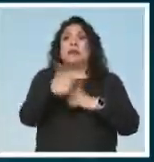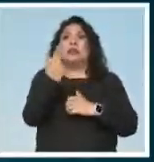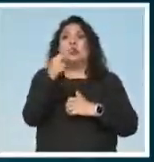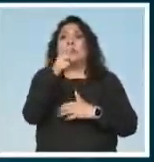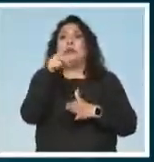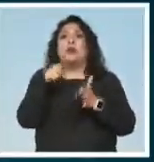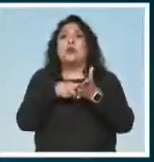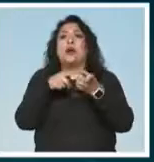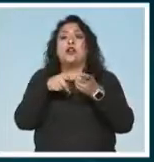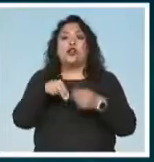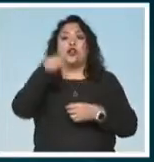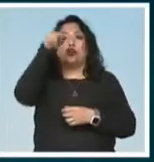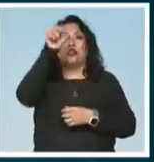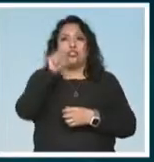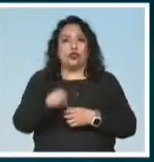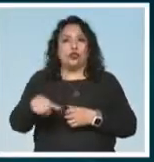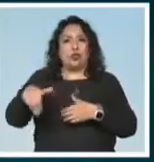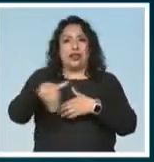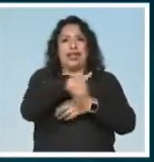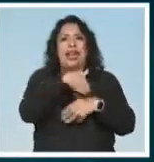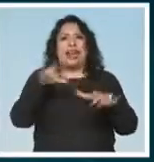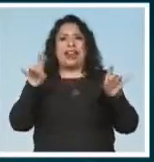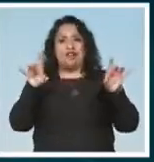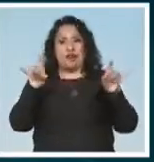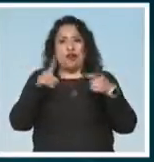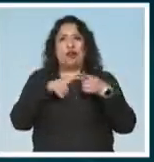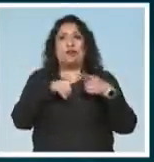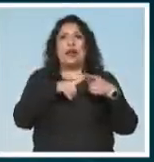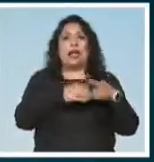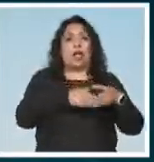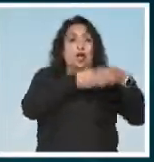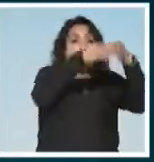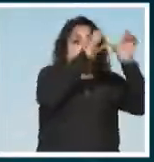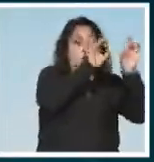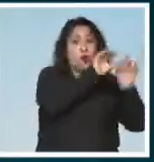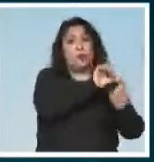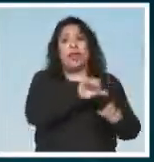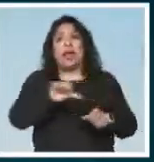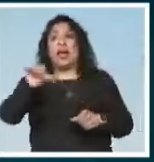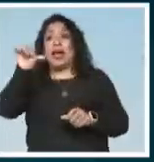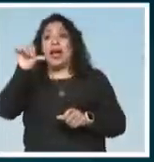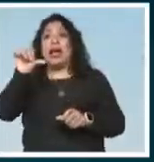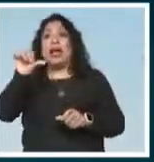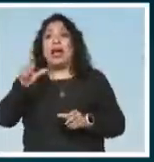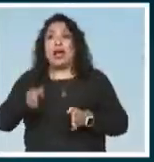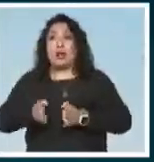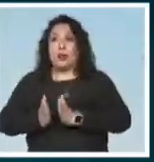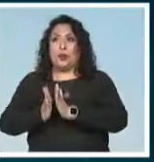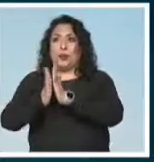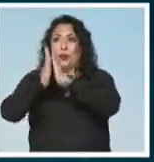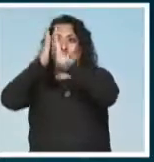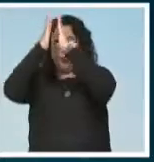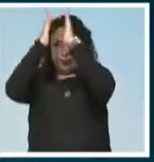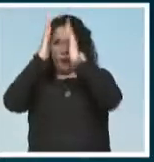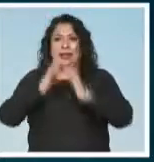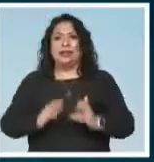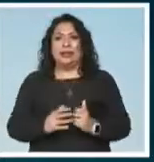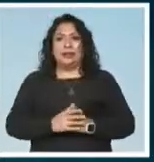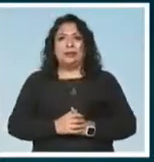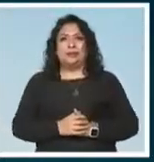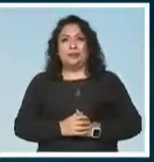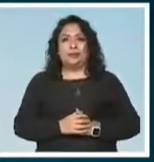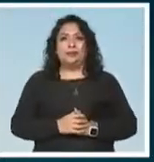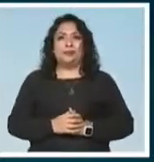los camellones norte y sur de Reforma, desde la columna hasta Lieja o hasta la Estela de Luz, como quieran ponerlo.